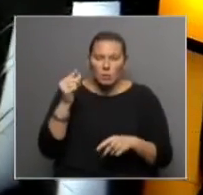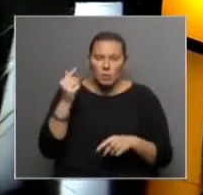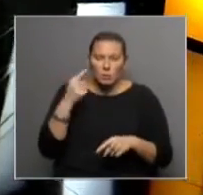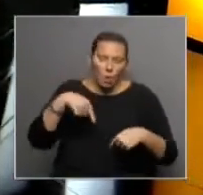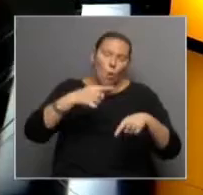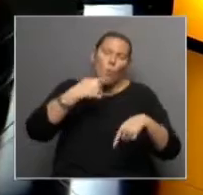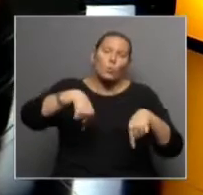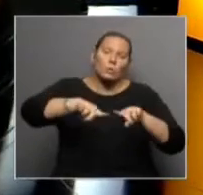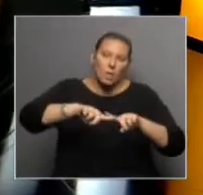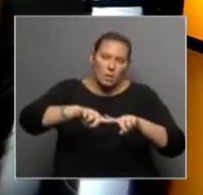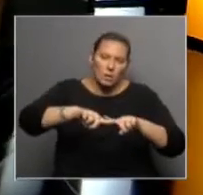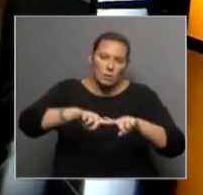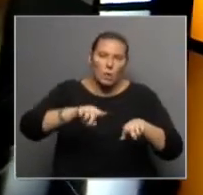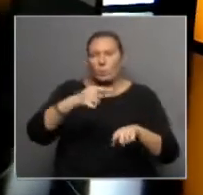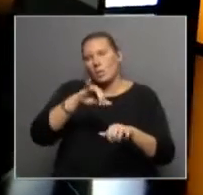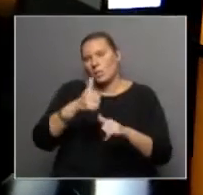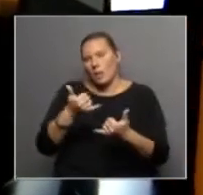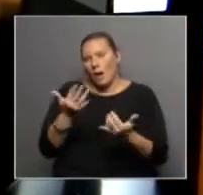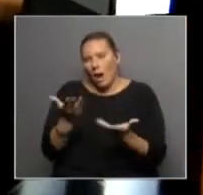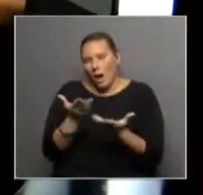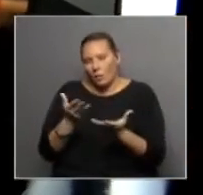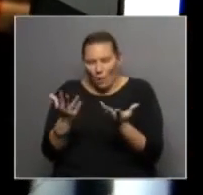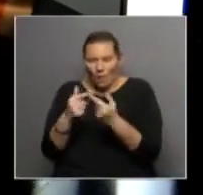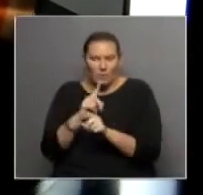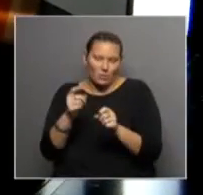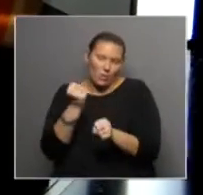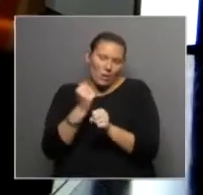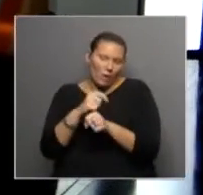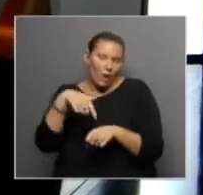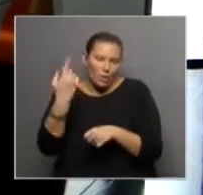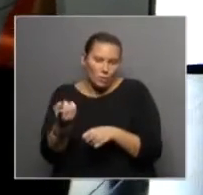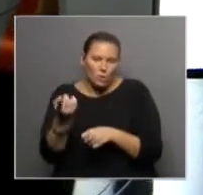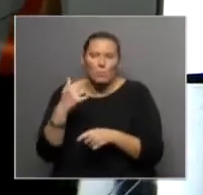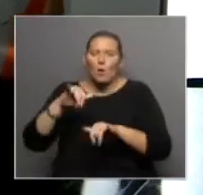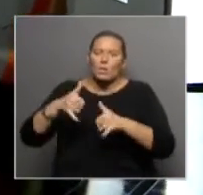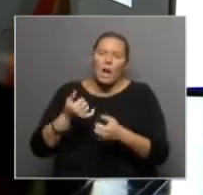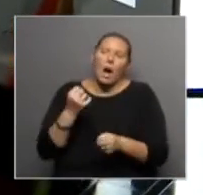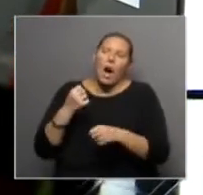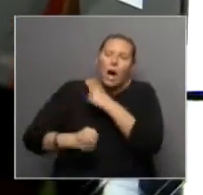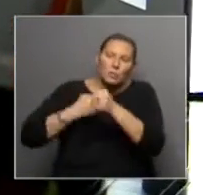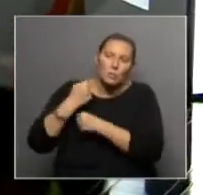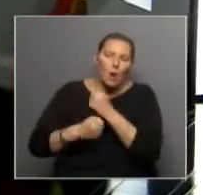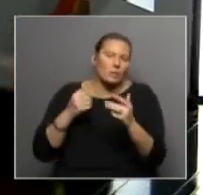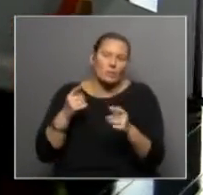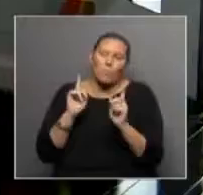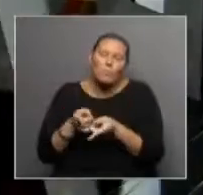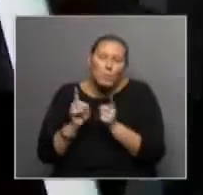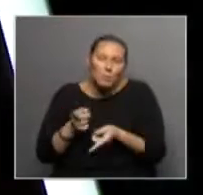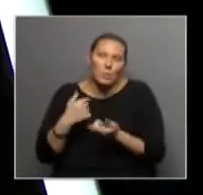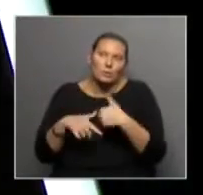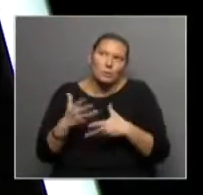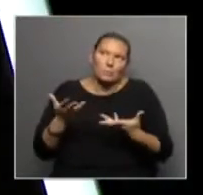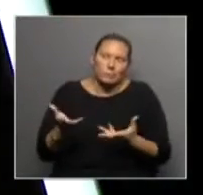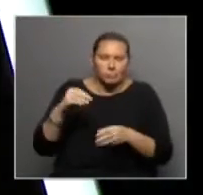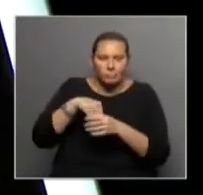ustedes, si me perdona, si bien usted ya no pertenece a la organización, en definitiva, son demasiadas décadas vinculado al equipo argentino, tienen